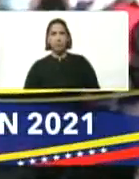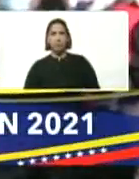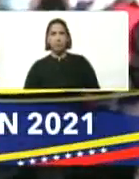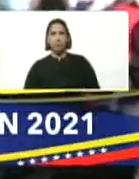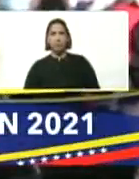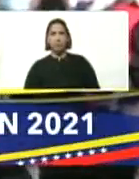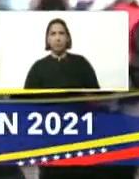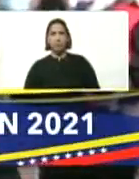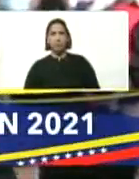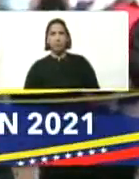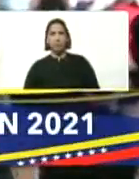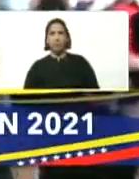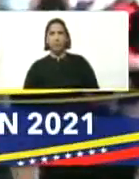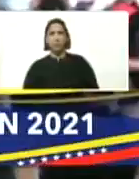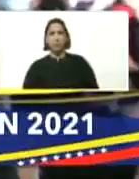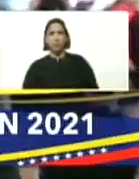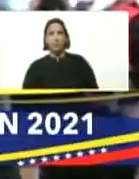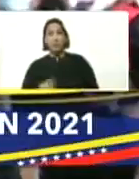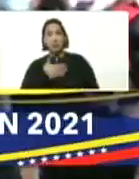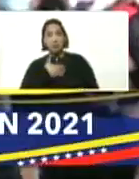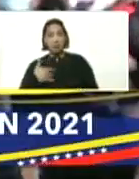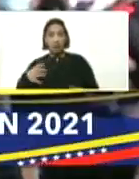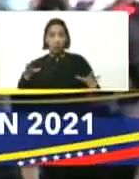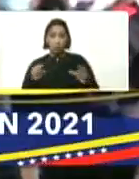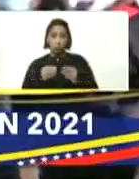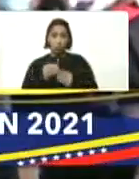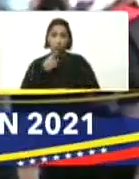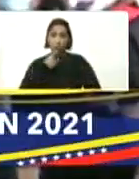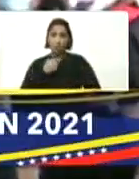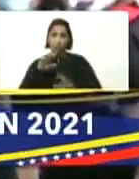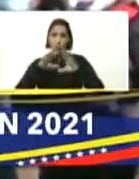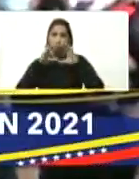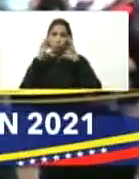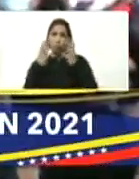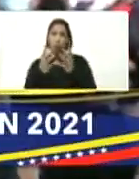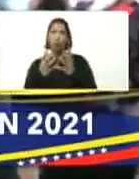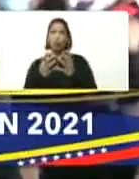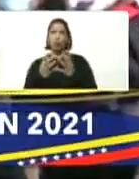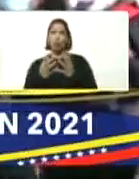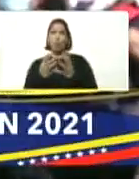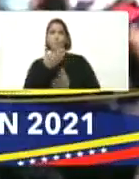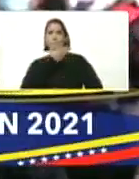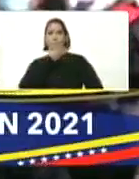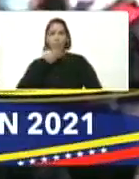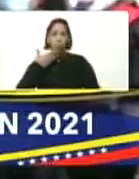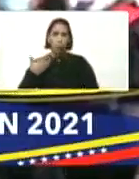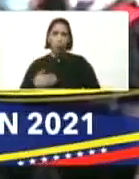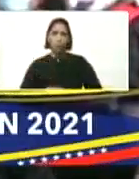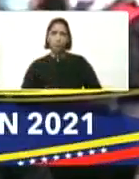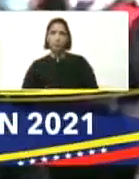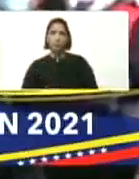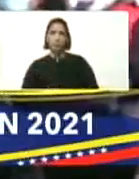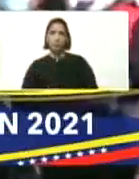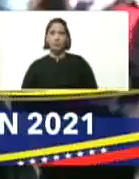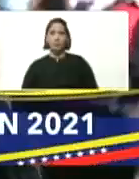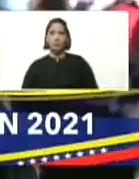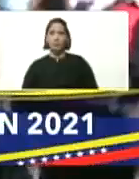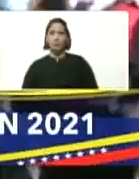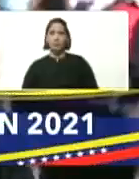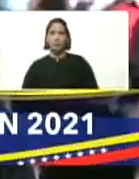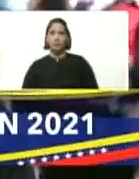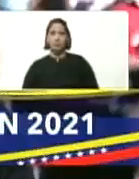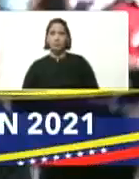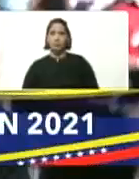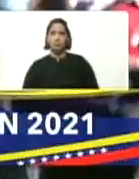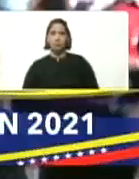ira beaucoup mieux. Y quisiera concluir diciendo que el mundo estaría mucho mejor. Grâce à l'art et à